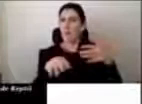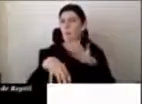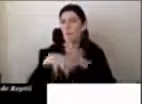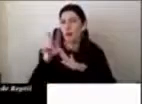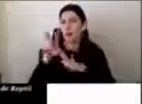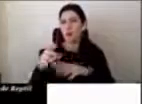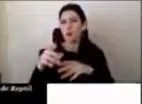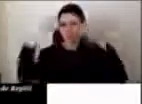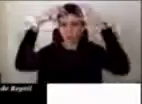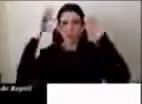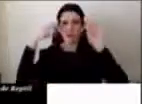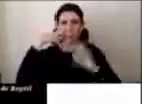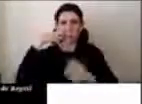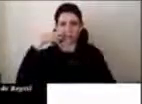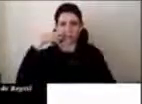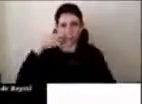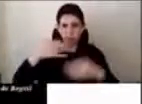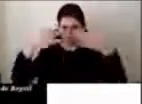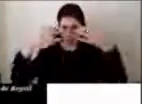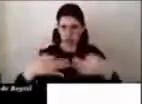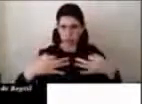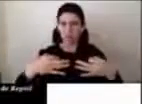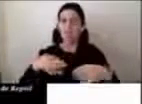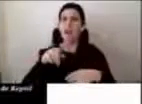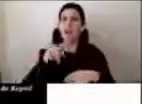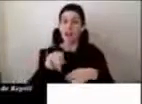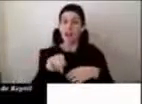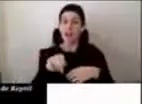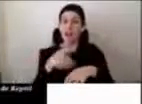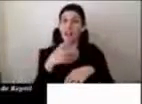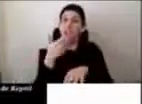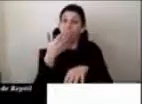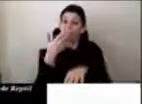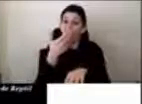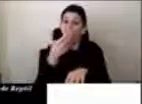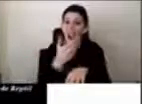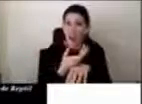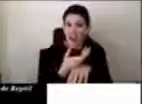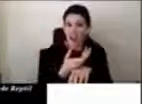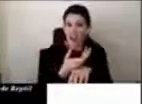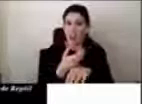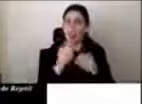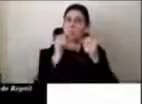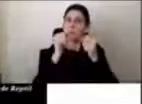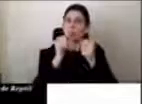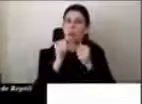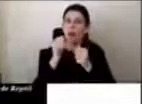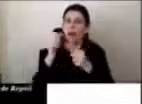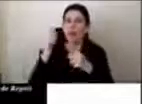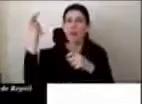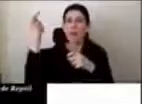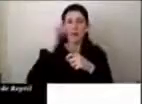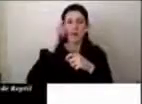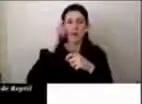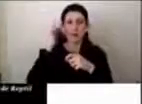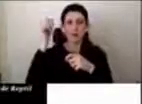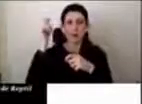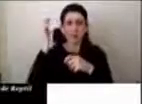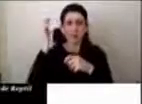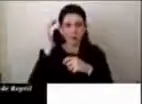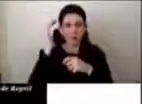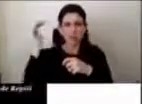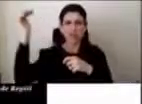donde se estarían las estructuras que permiten el operar de las funciones cognitivas superiores, ligadas principalmente también a la